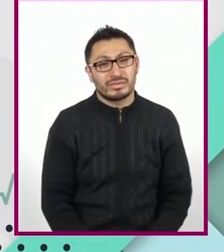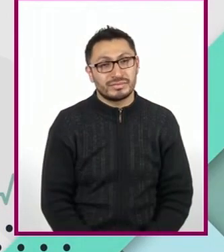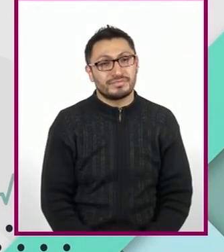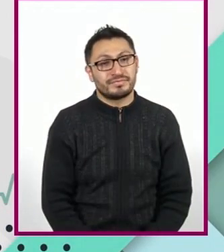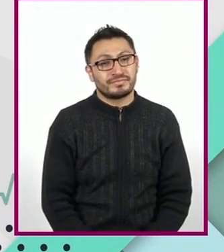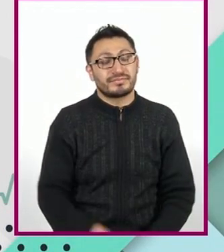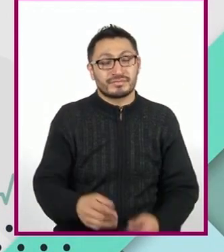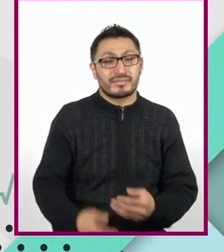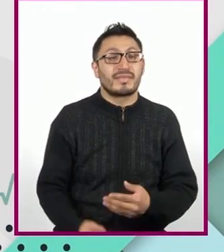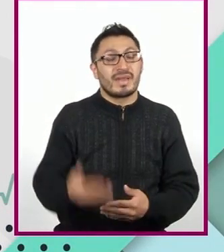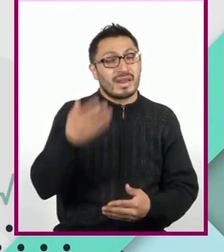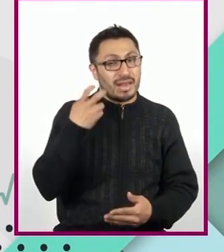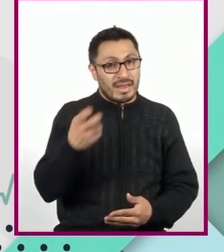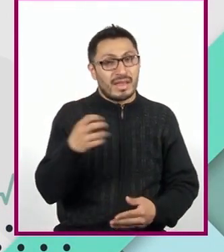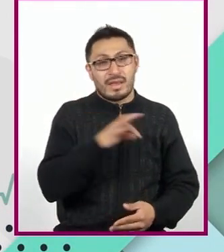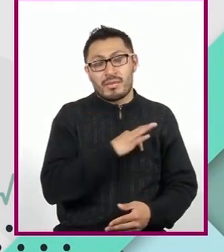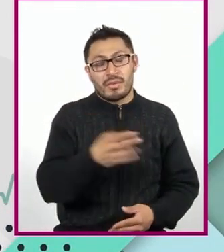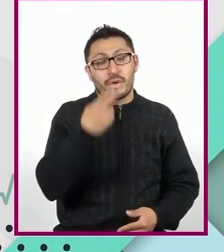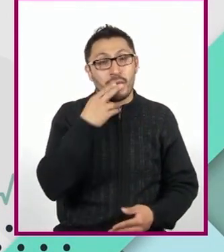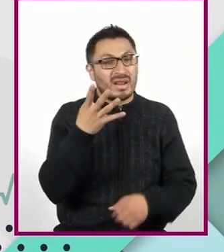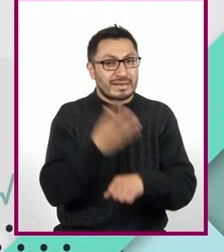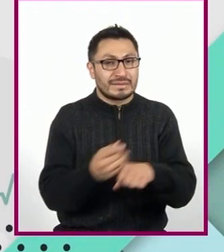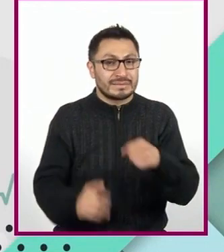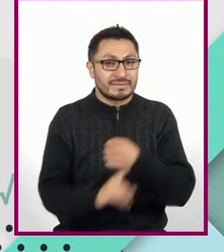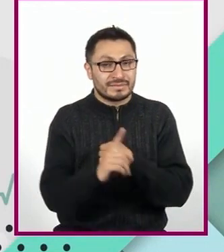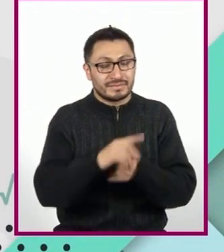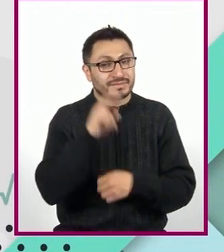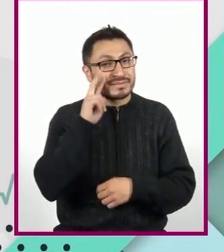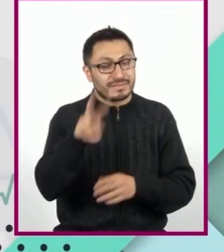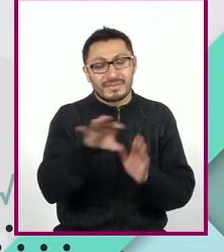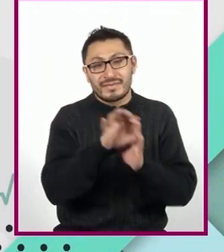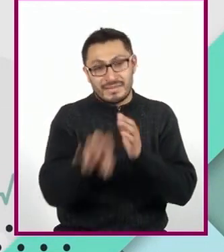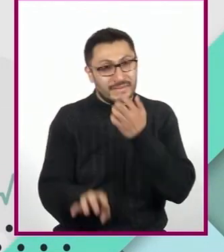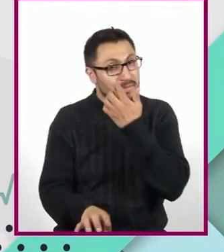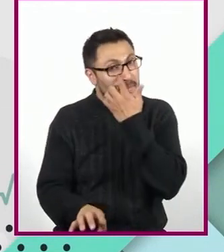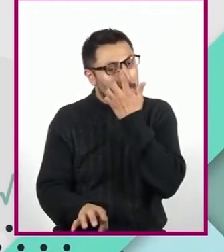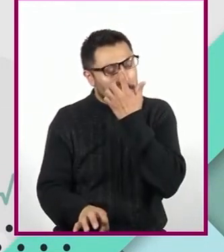la anterior puede ser aplicada en la resolución de problemas. Veamos un ejemplo.